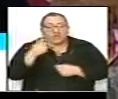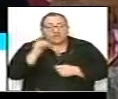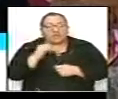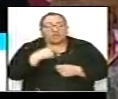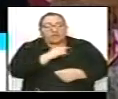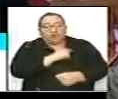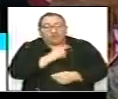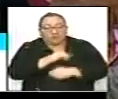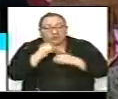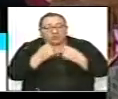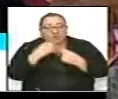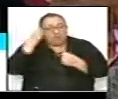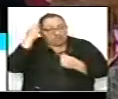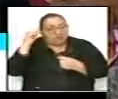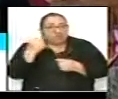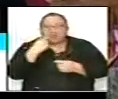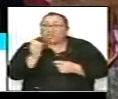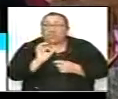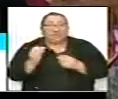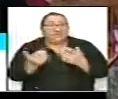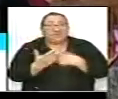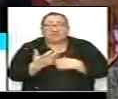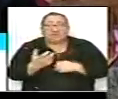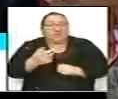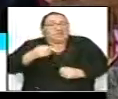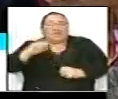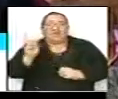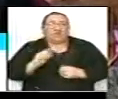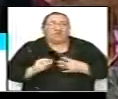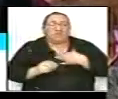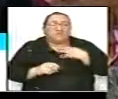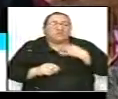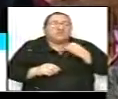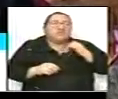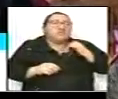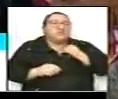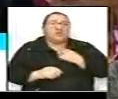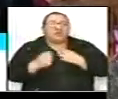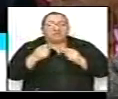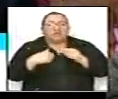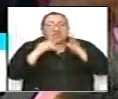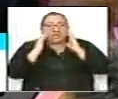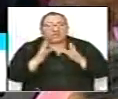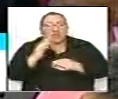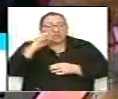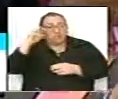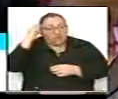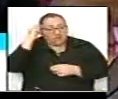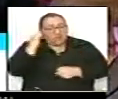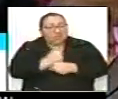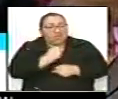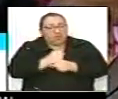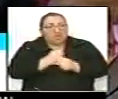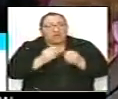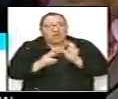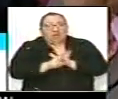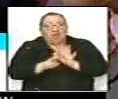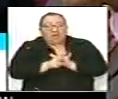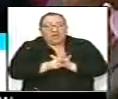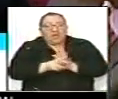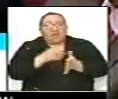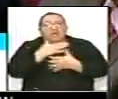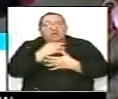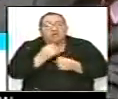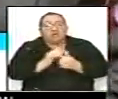fortalecer partidos políticos, sus cuadros políticos y las personas que se dedican a la política en forma voluntaria y